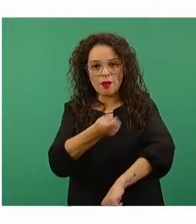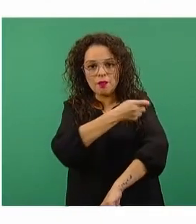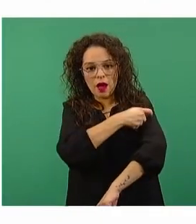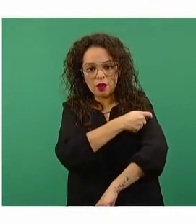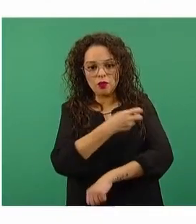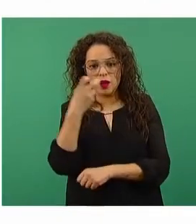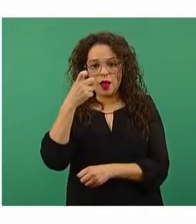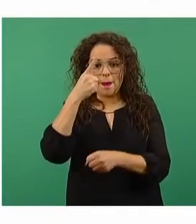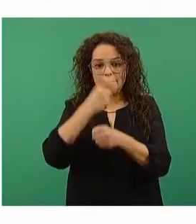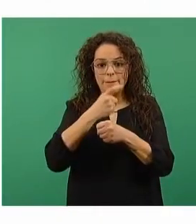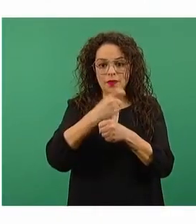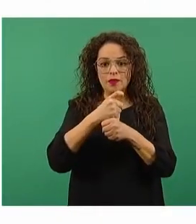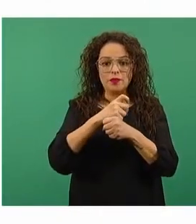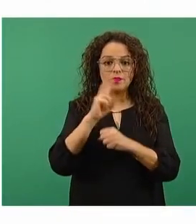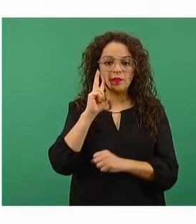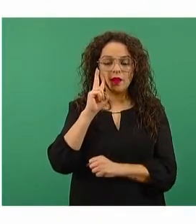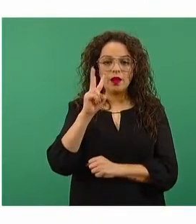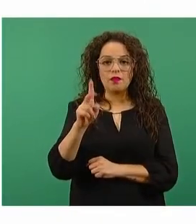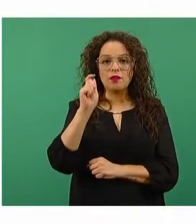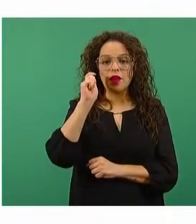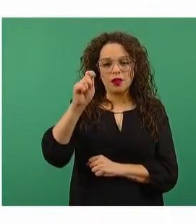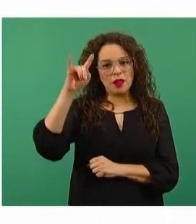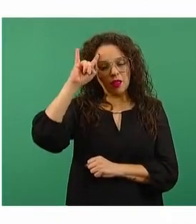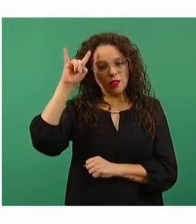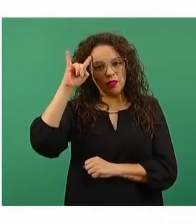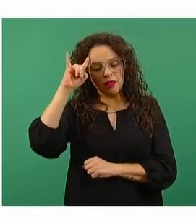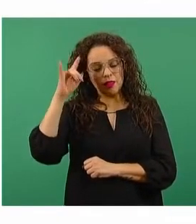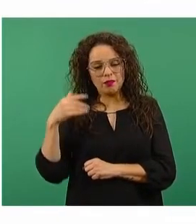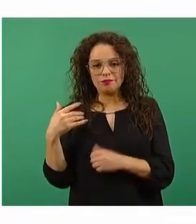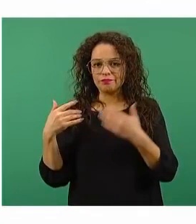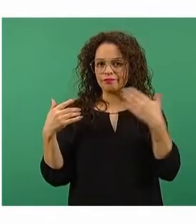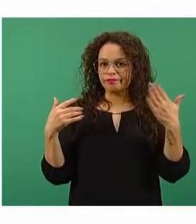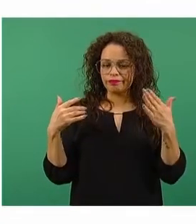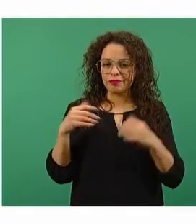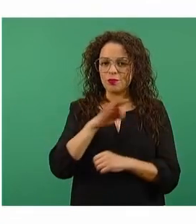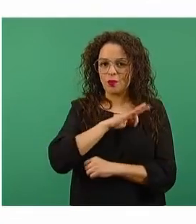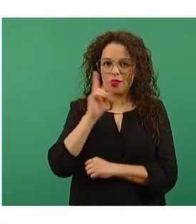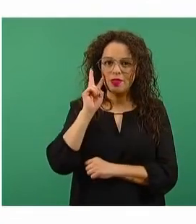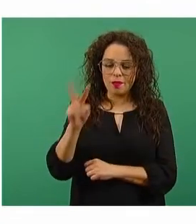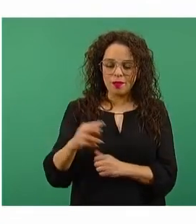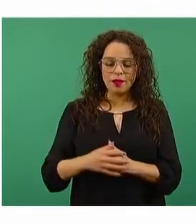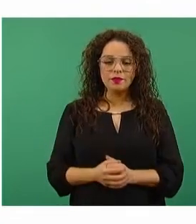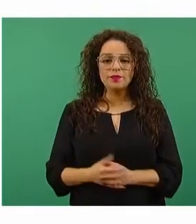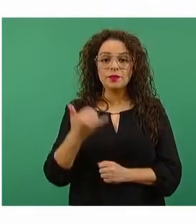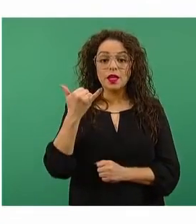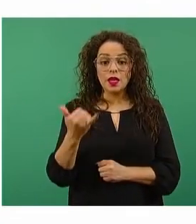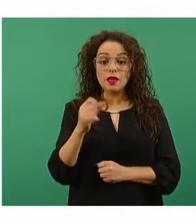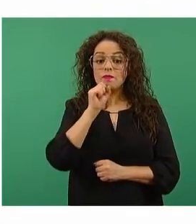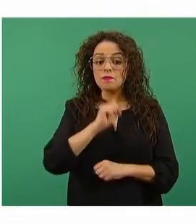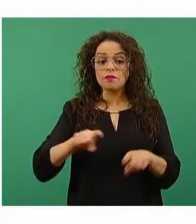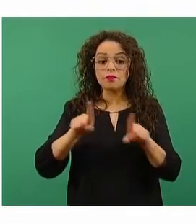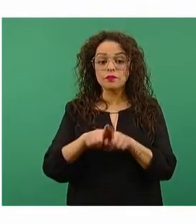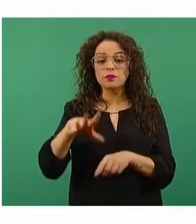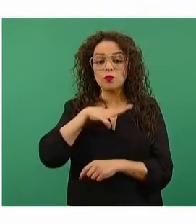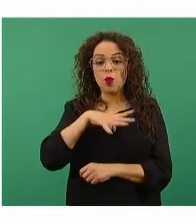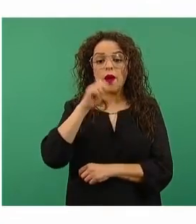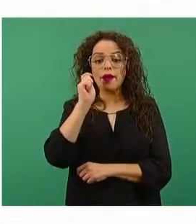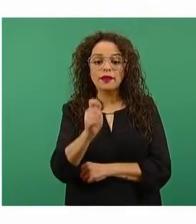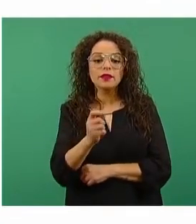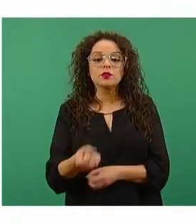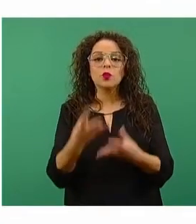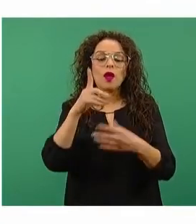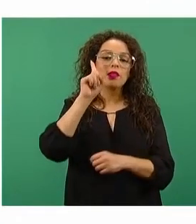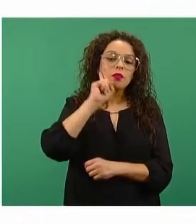tabla de la parte izquierda de su pantalla. Tenemos también la distribución por sexo, en este caso entre hombre y